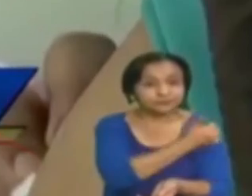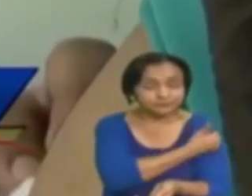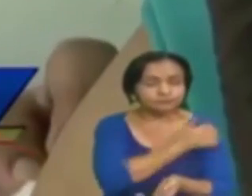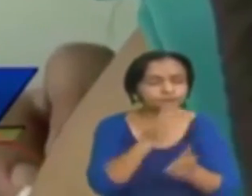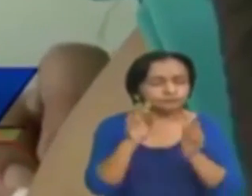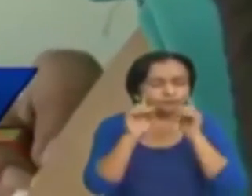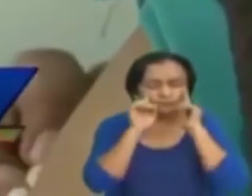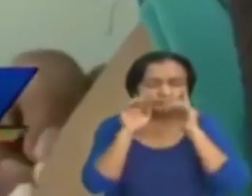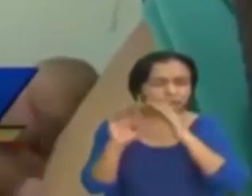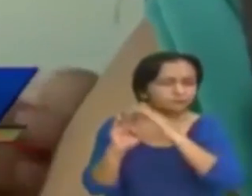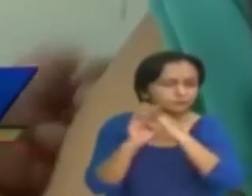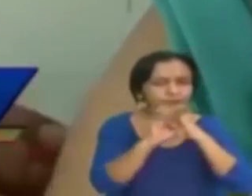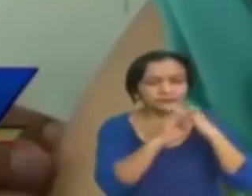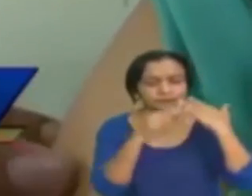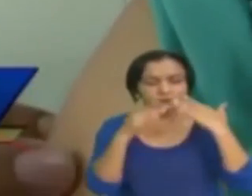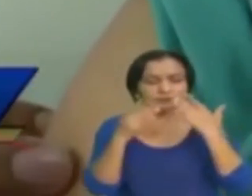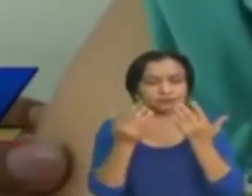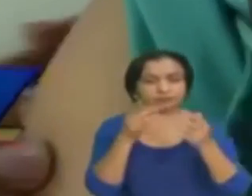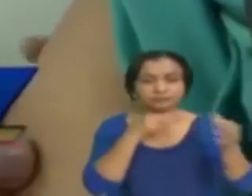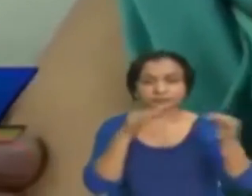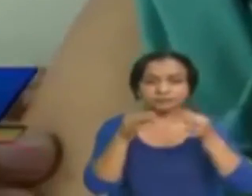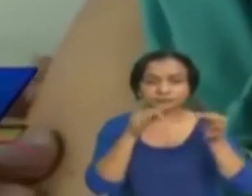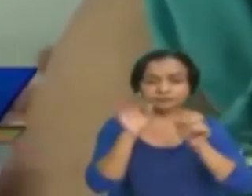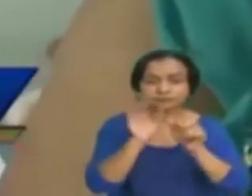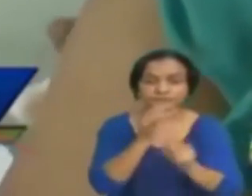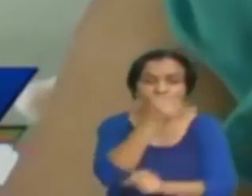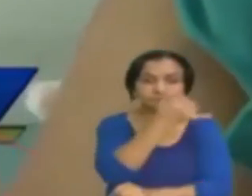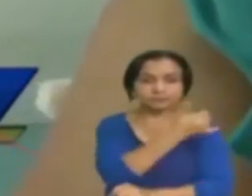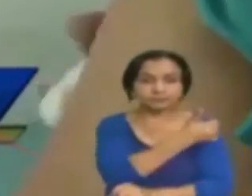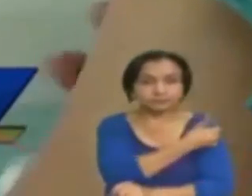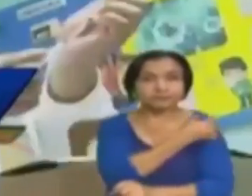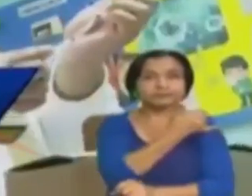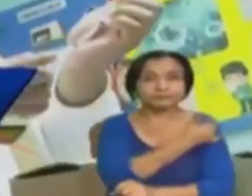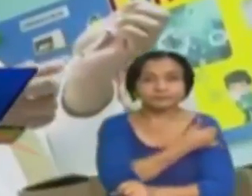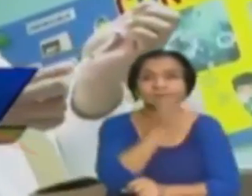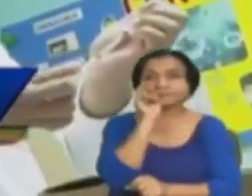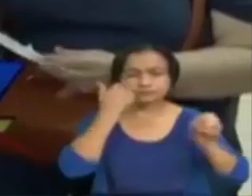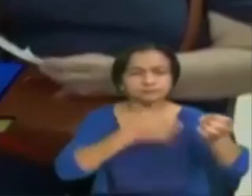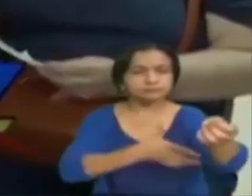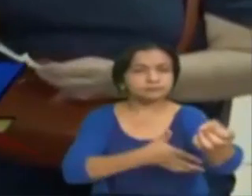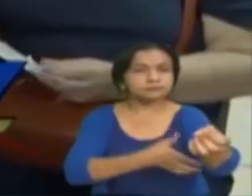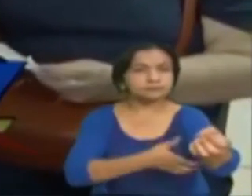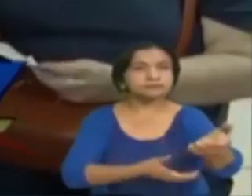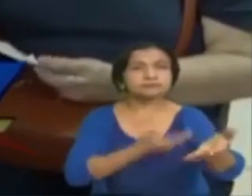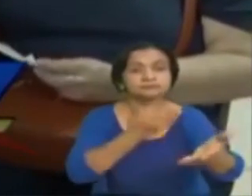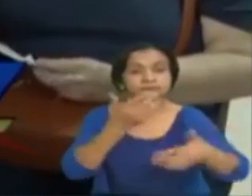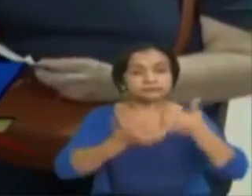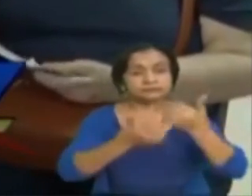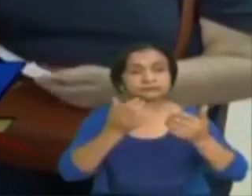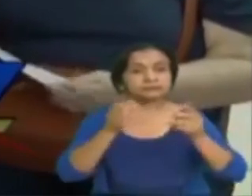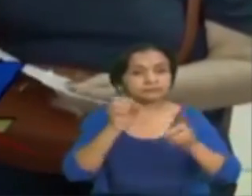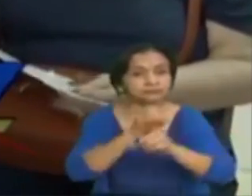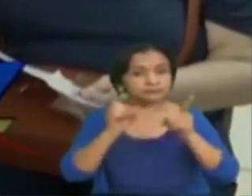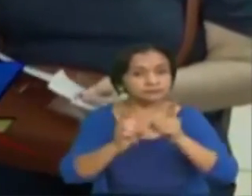por la Organización Panamericana de la Salud con cifras proporcionadas por el MINSA, se contabilizan 131.000 personas